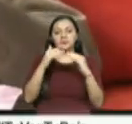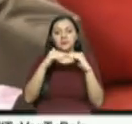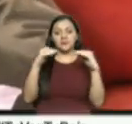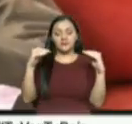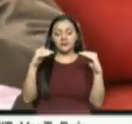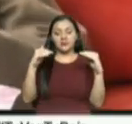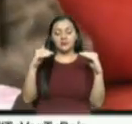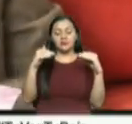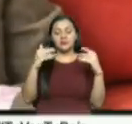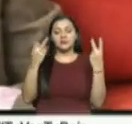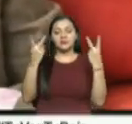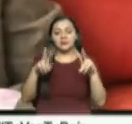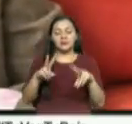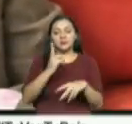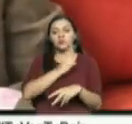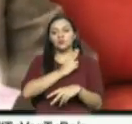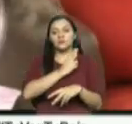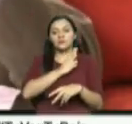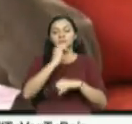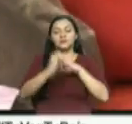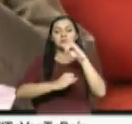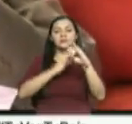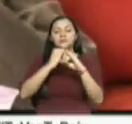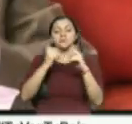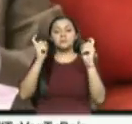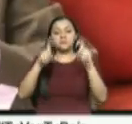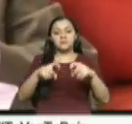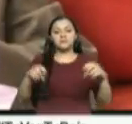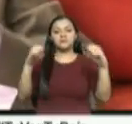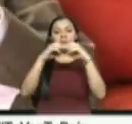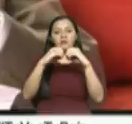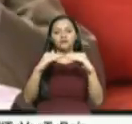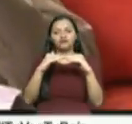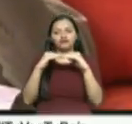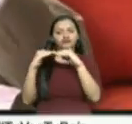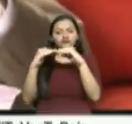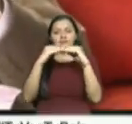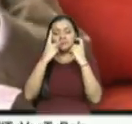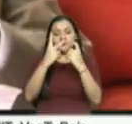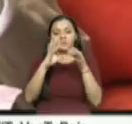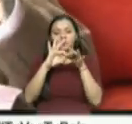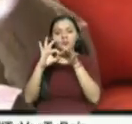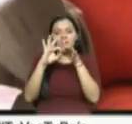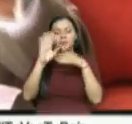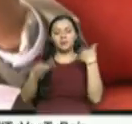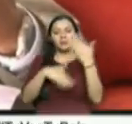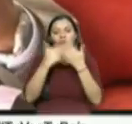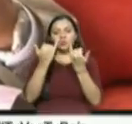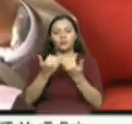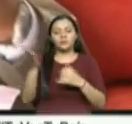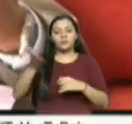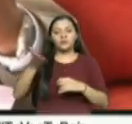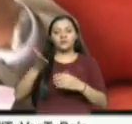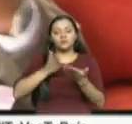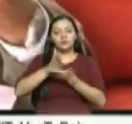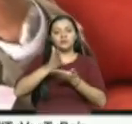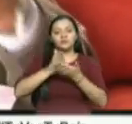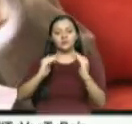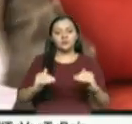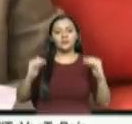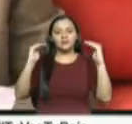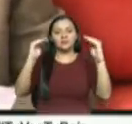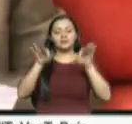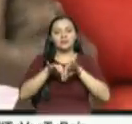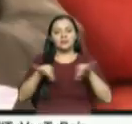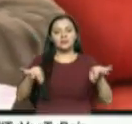y asimismo con universidades del exterior para garantizar de que nuestros compañeros maestros tengan acceso a las maestrías y